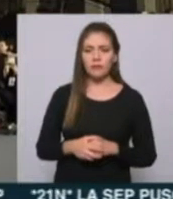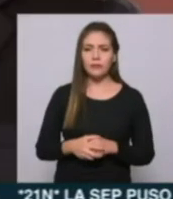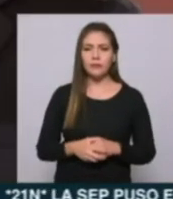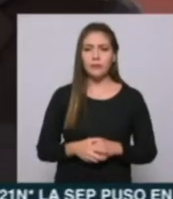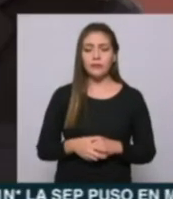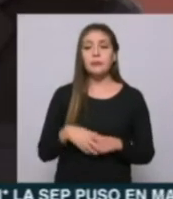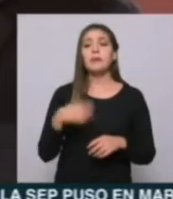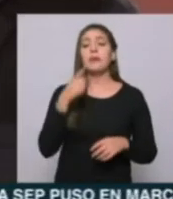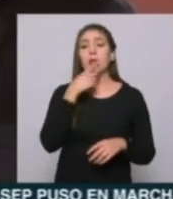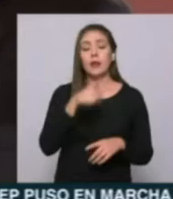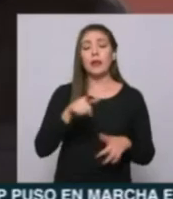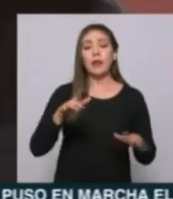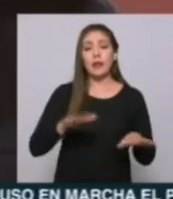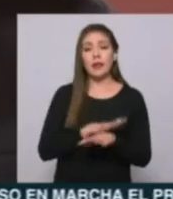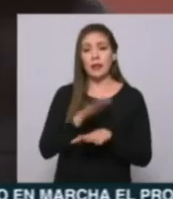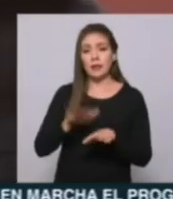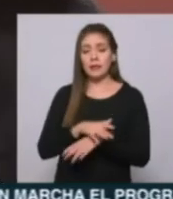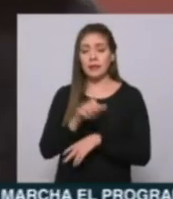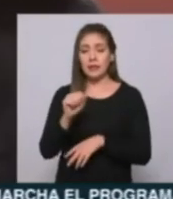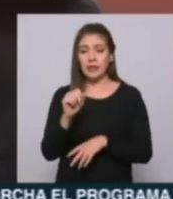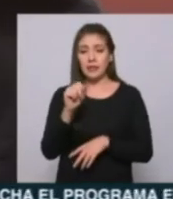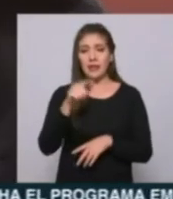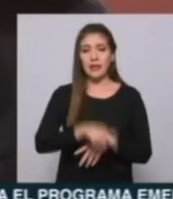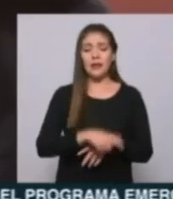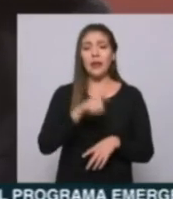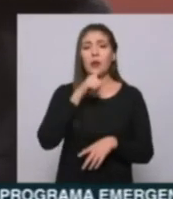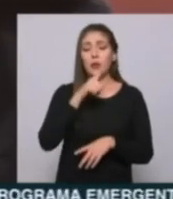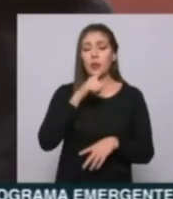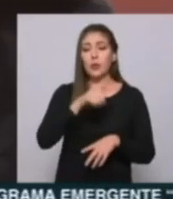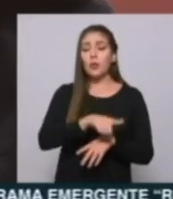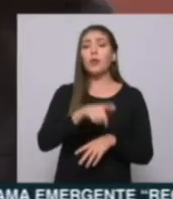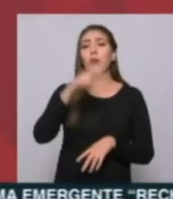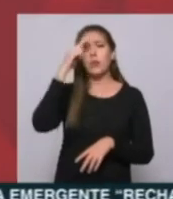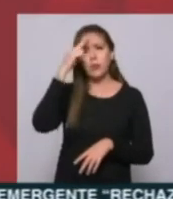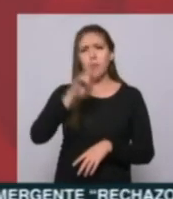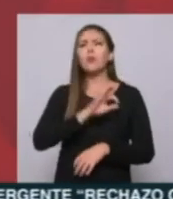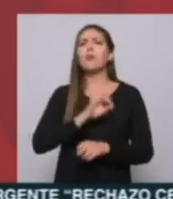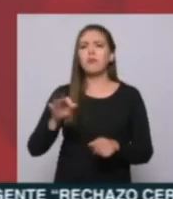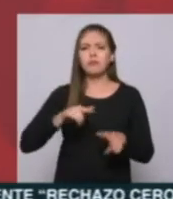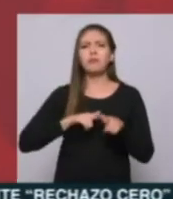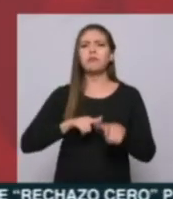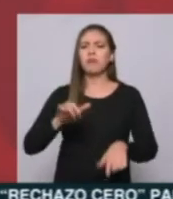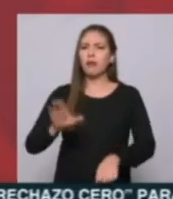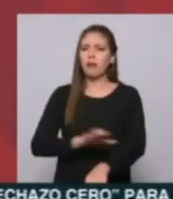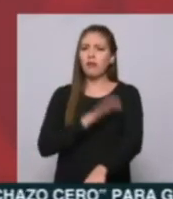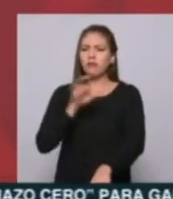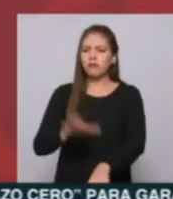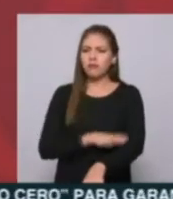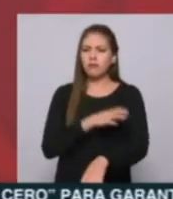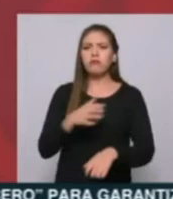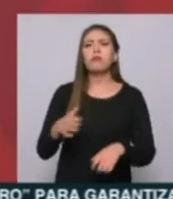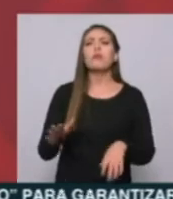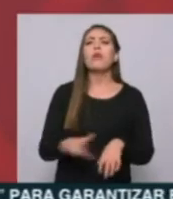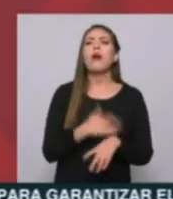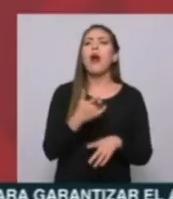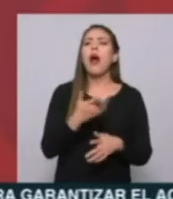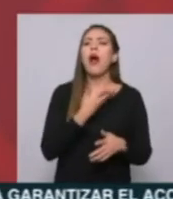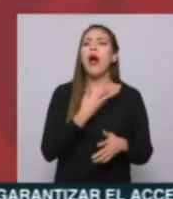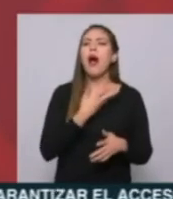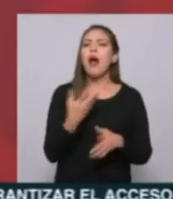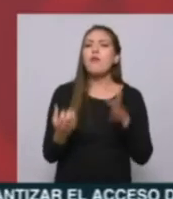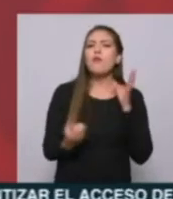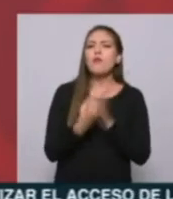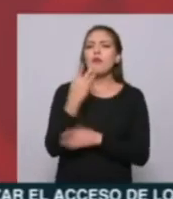la rehabilitación de las 60 hidroeléctricas, México podrá generar energía porque ya cuenta además con nueva tecnología que, aunada